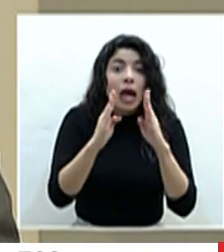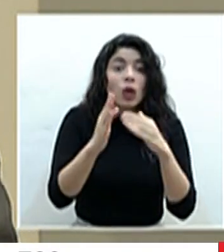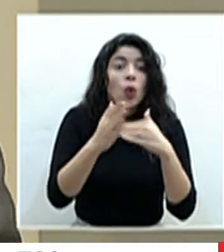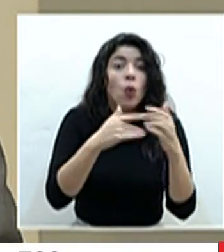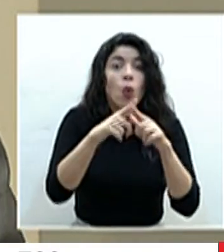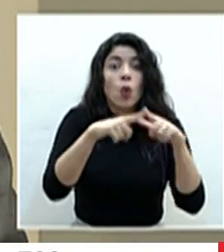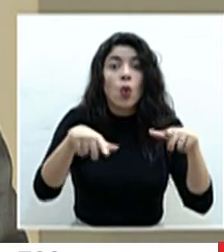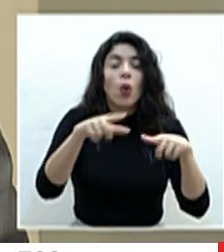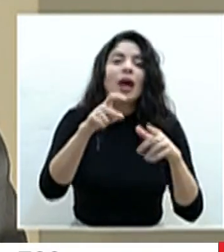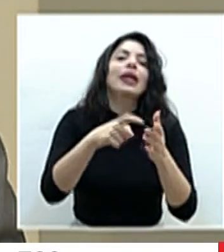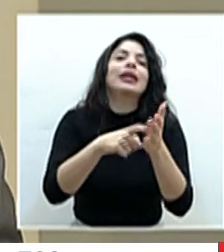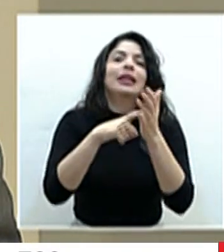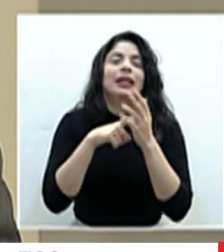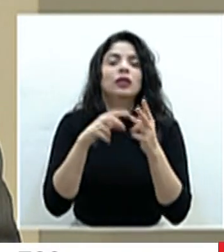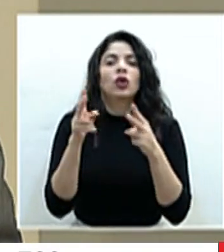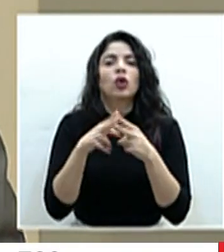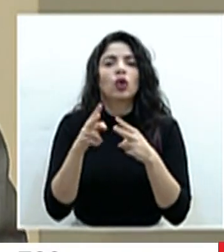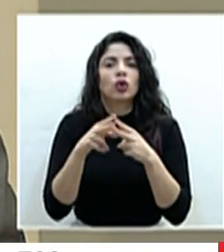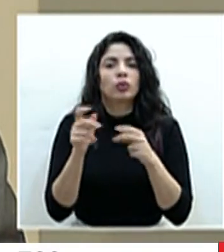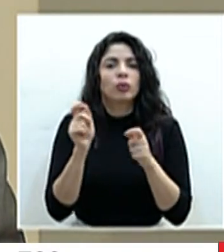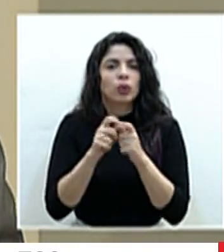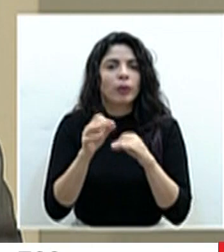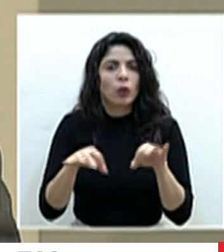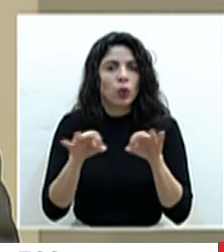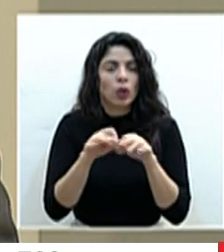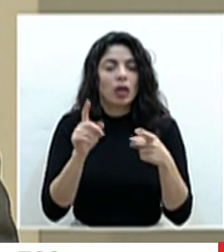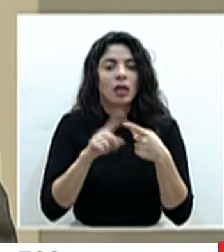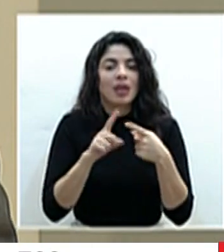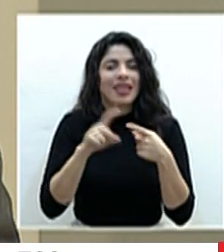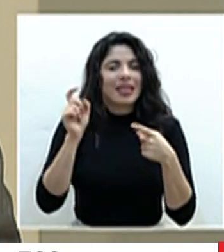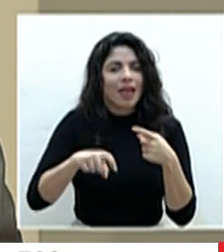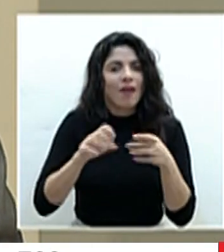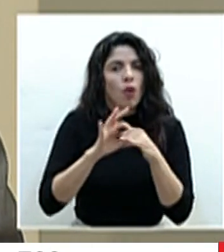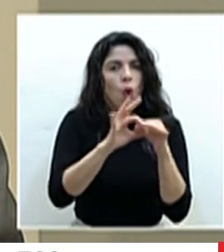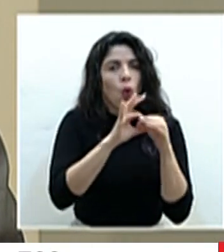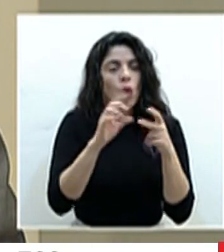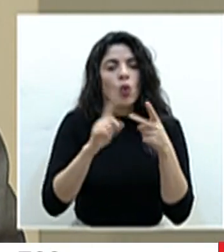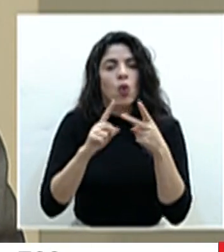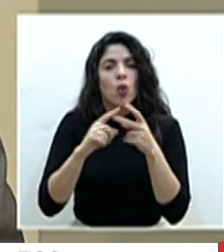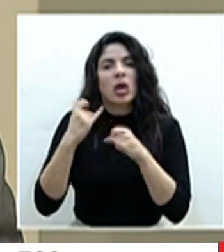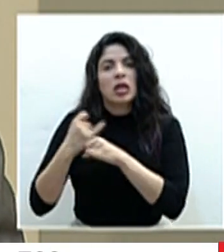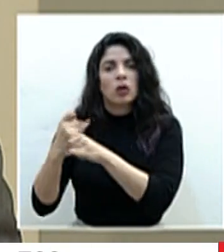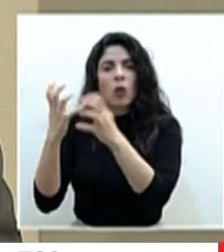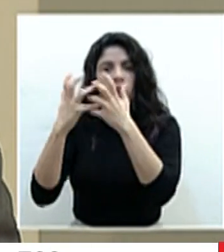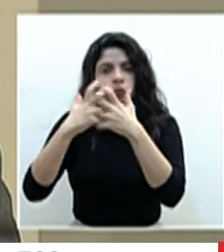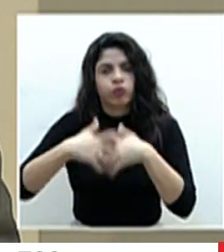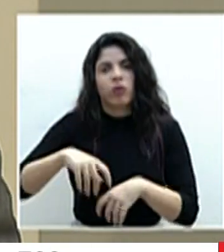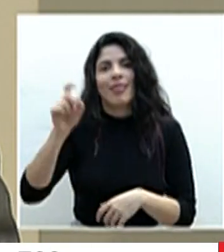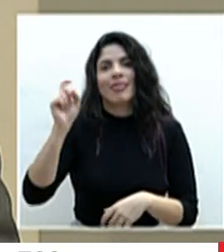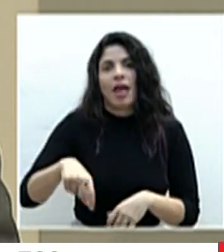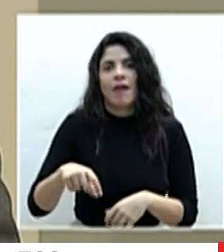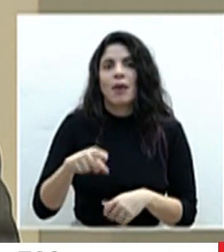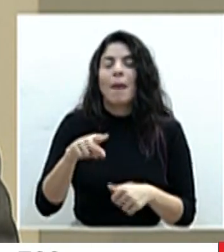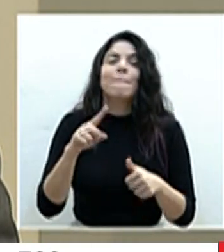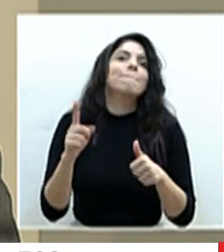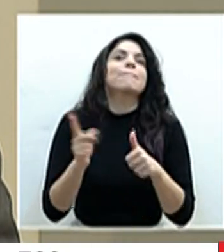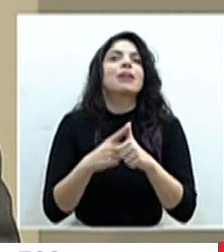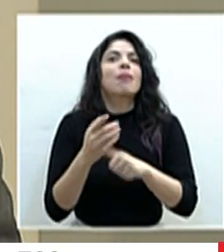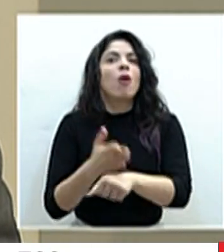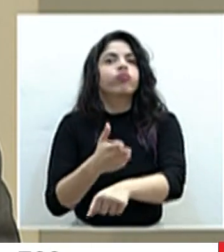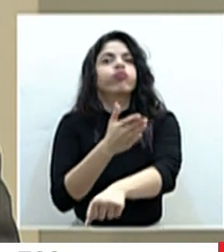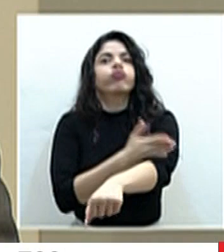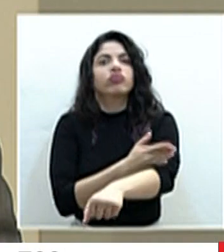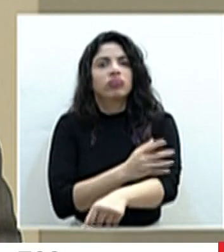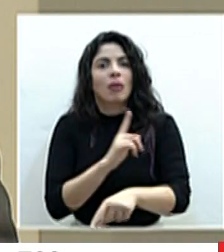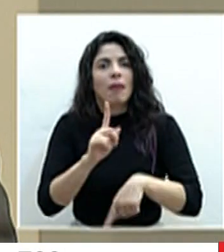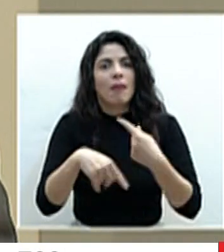naturaleza requiere dos características fundamentales: la coordinación y la articulación interinstitucional. Ese es un primer gran avance que vamos